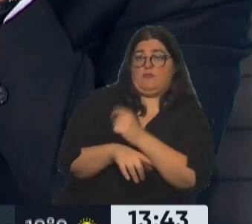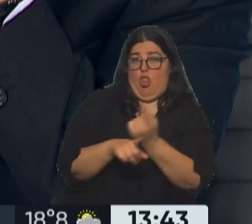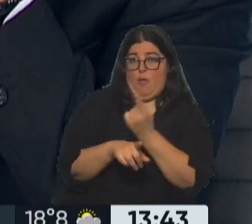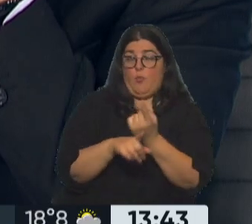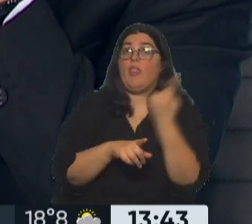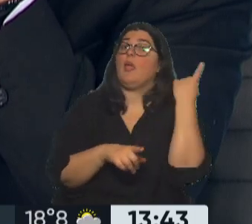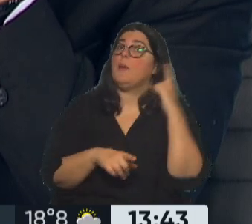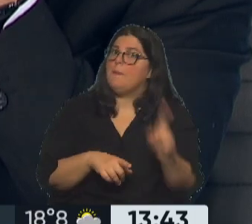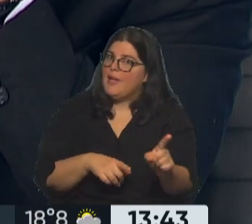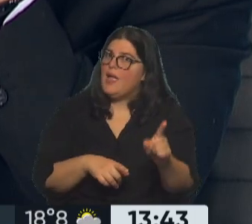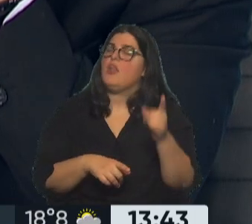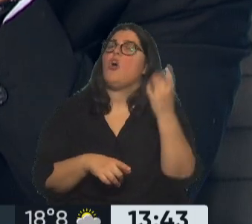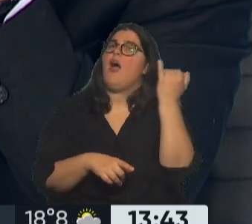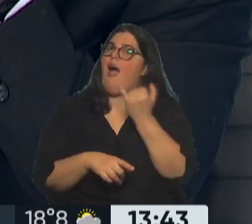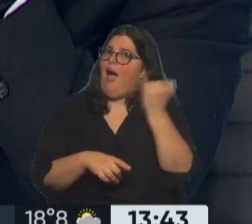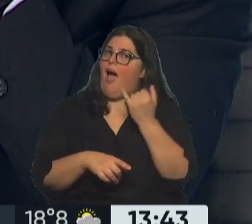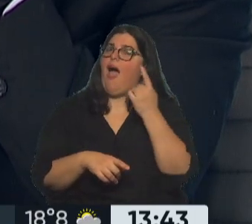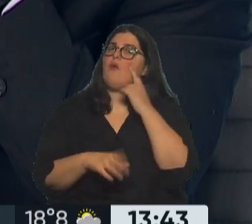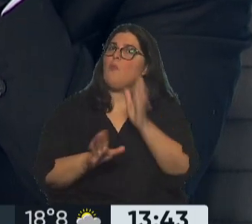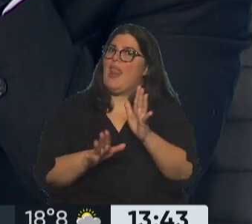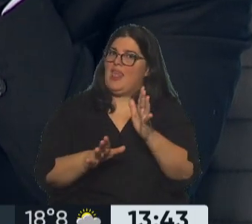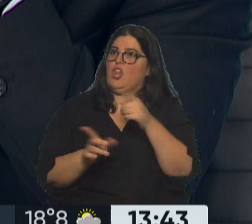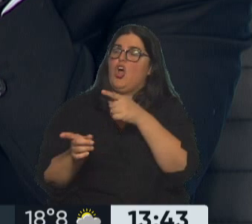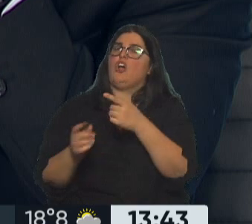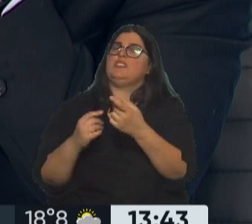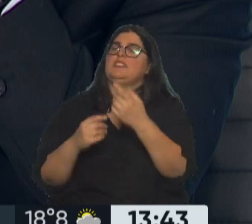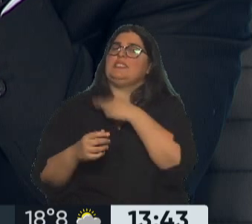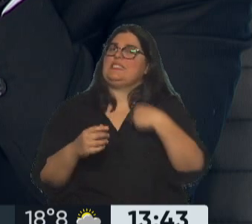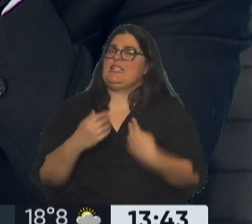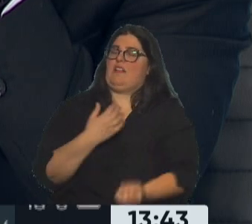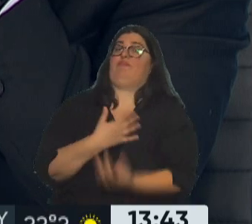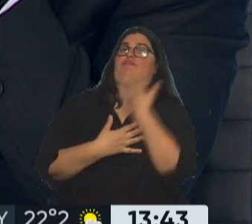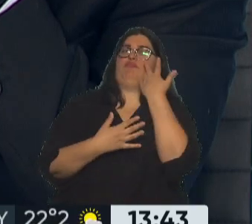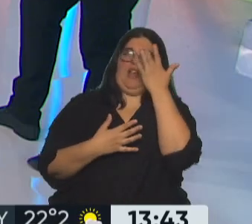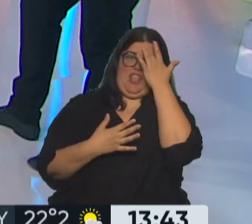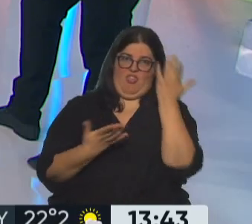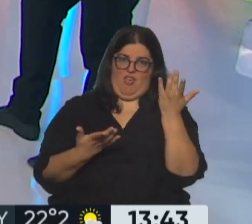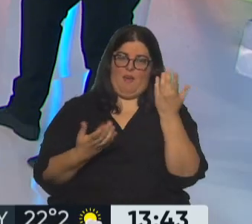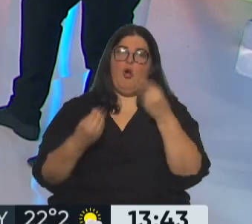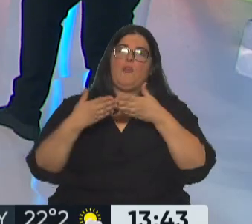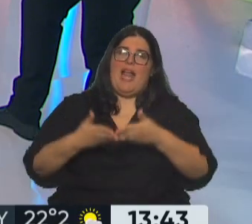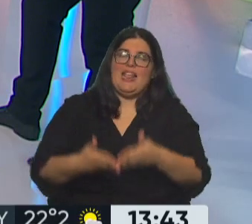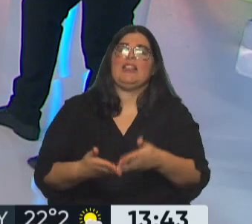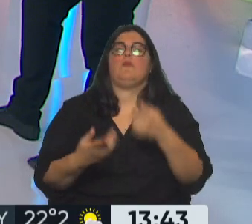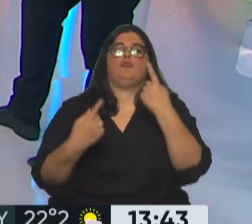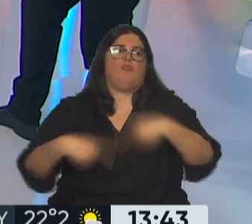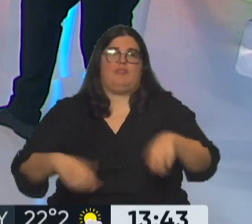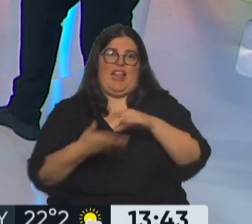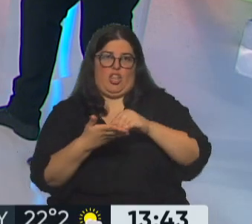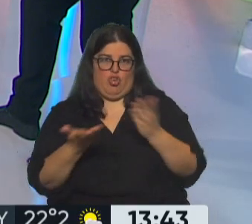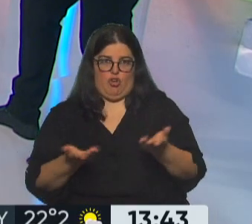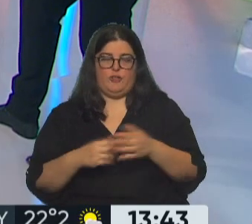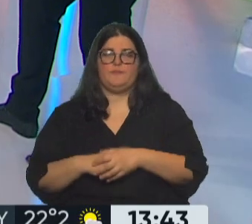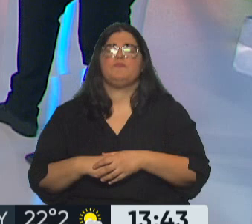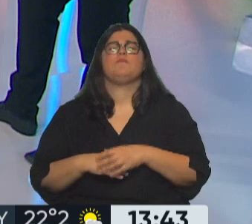pero que existe una amenaza a sus intereses, tanto terrestres y marítimos. Jorge, ¿cuál es el futuro de